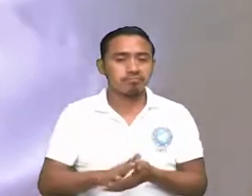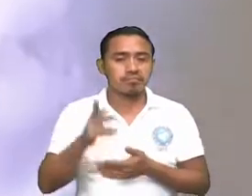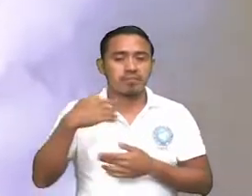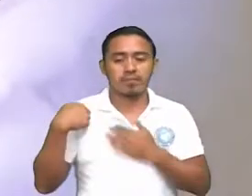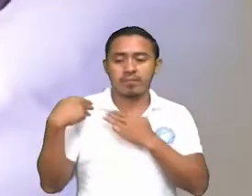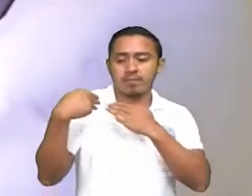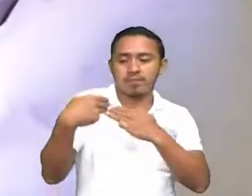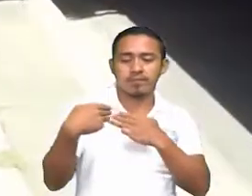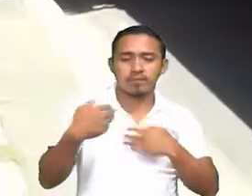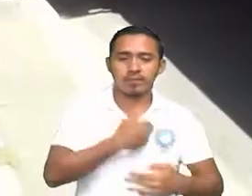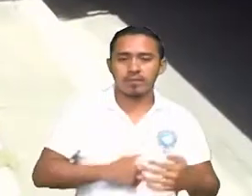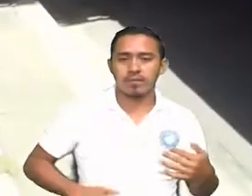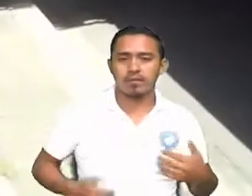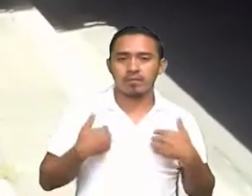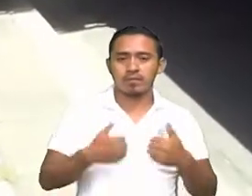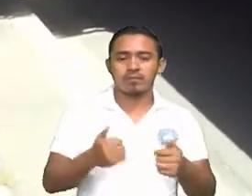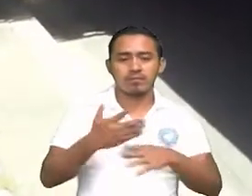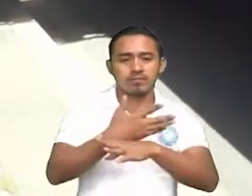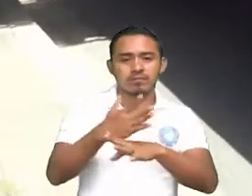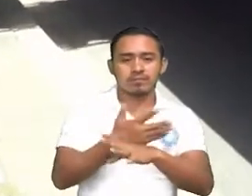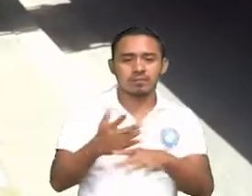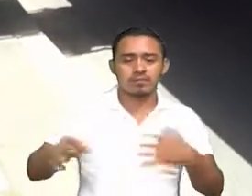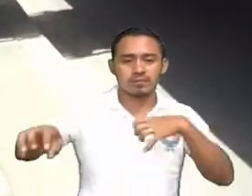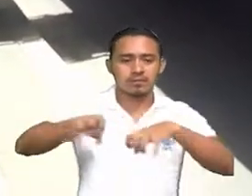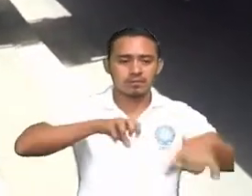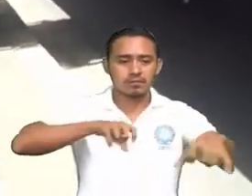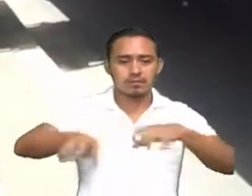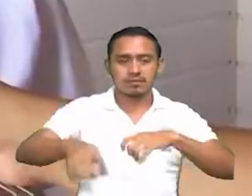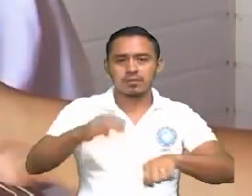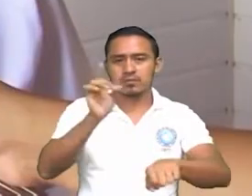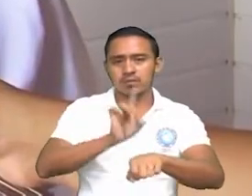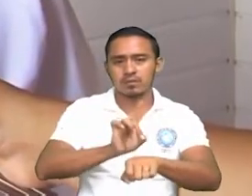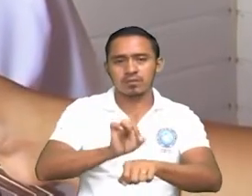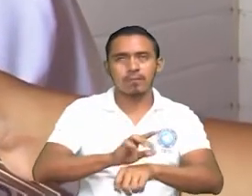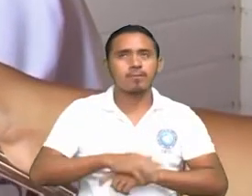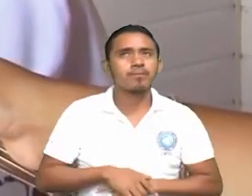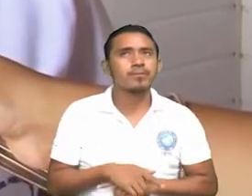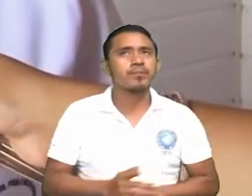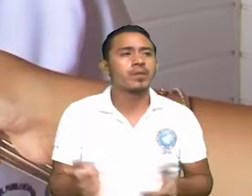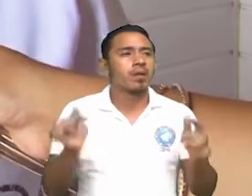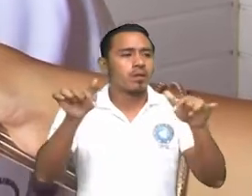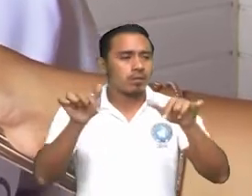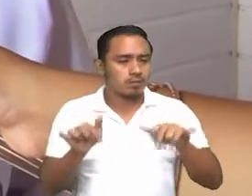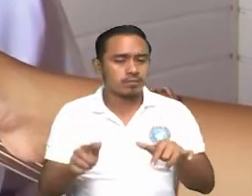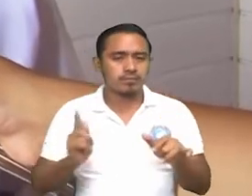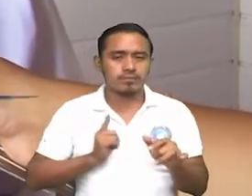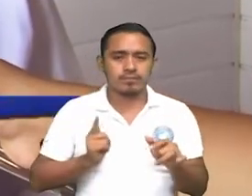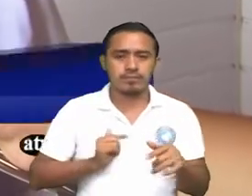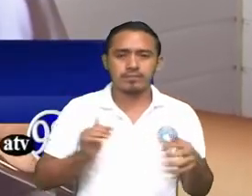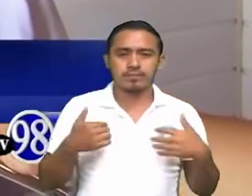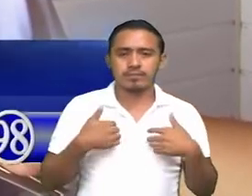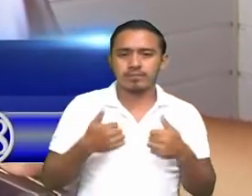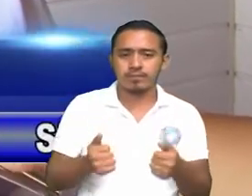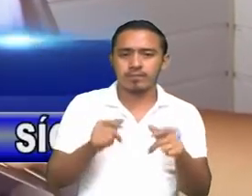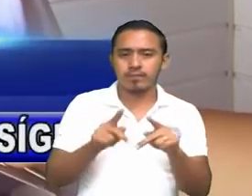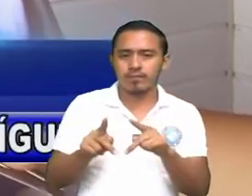del Ministerio de Salud a través de las diferentes jornadas médicas. Estamos brindándole salud a la